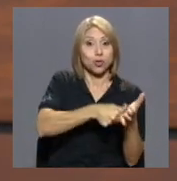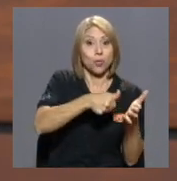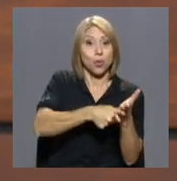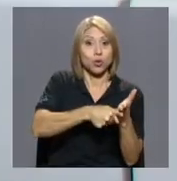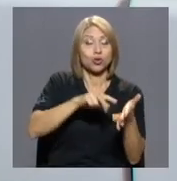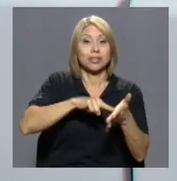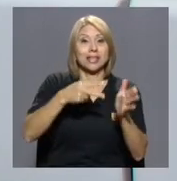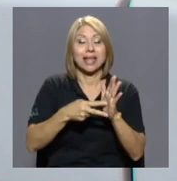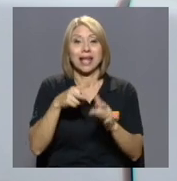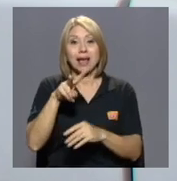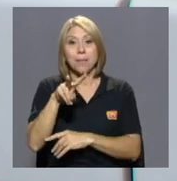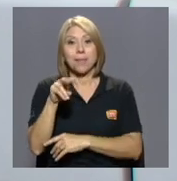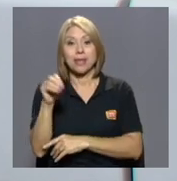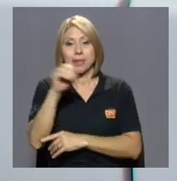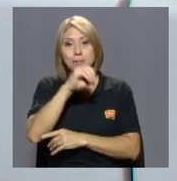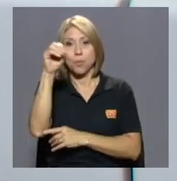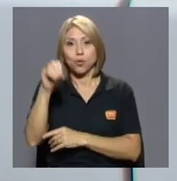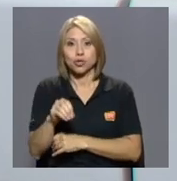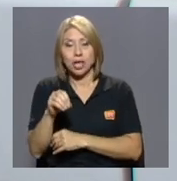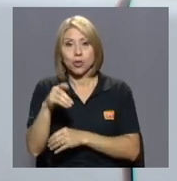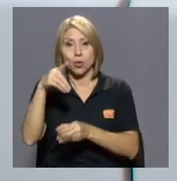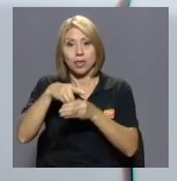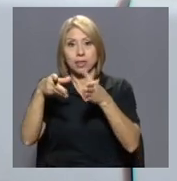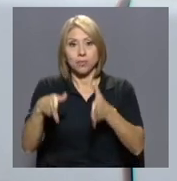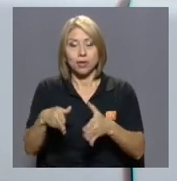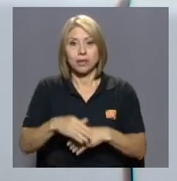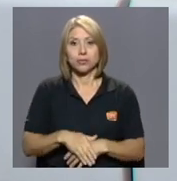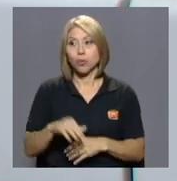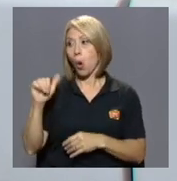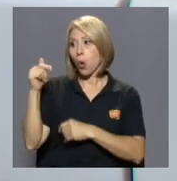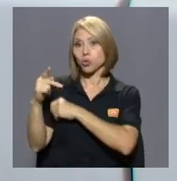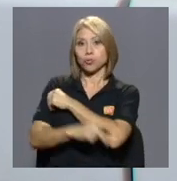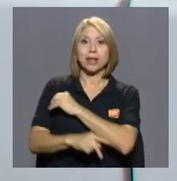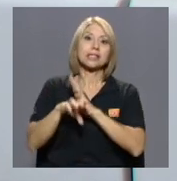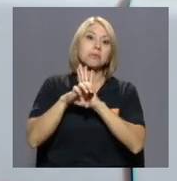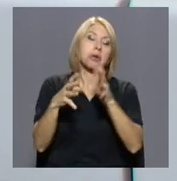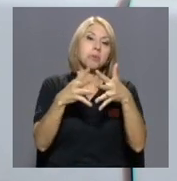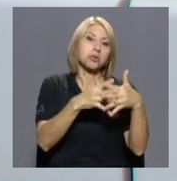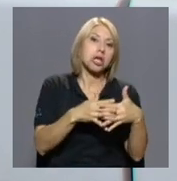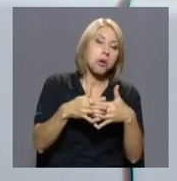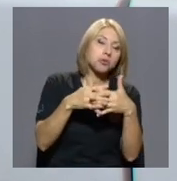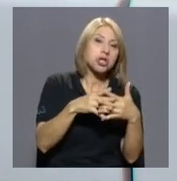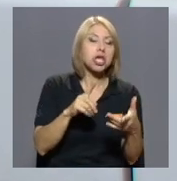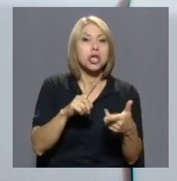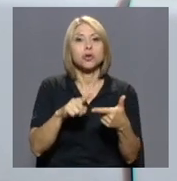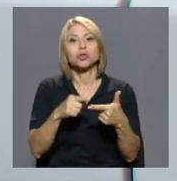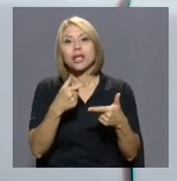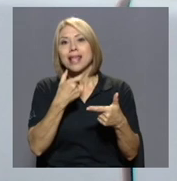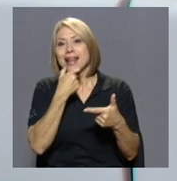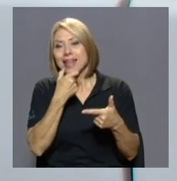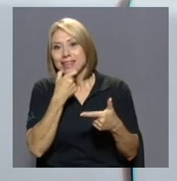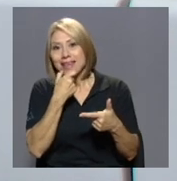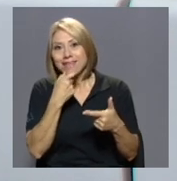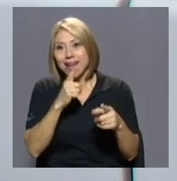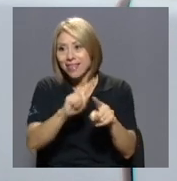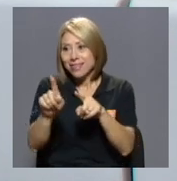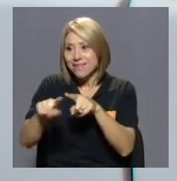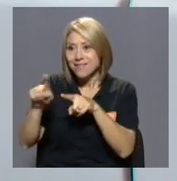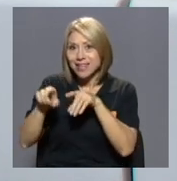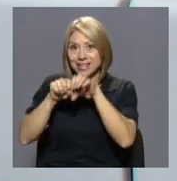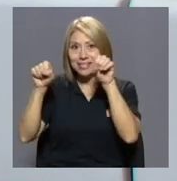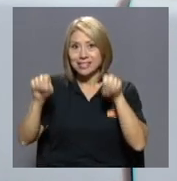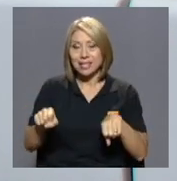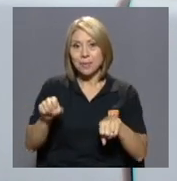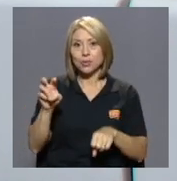escaños. Uh-huh. En otros países como Estados Unidos, Inglaterra, sistemas Westminster, la